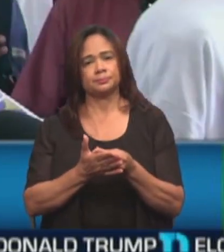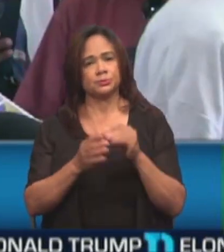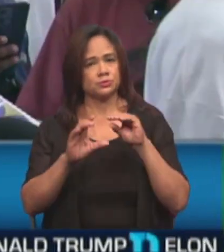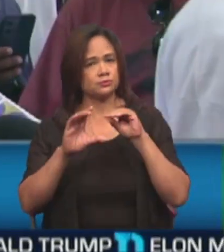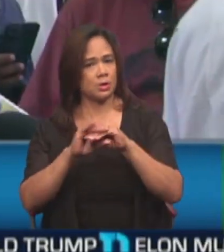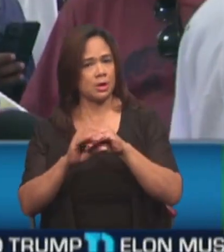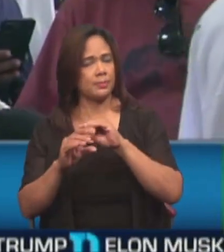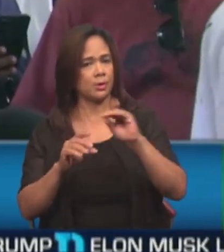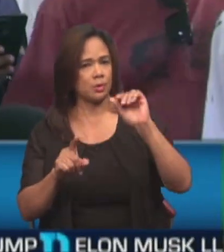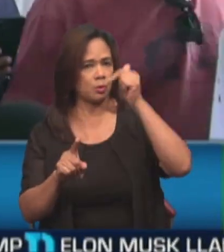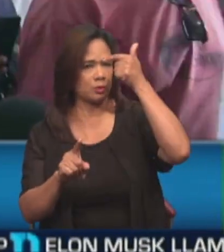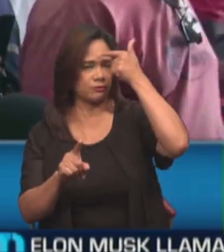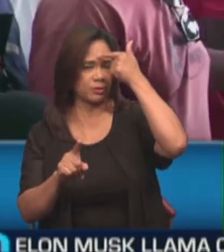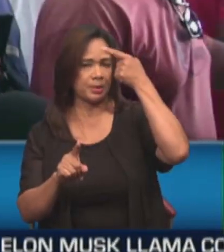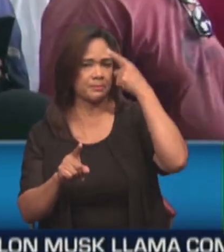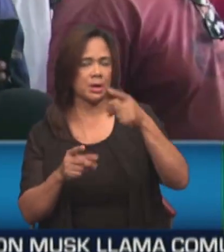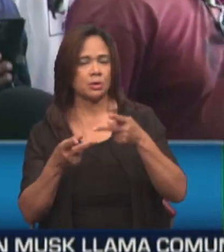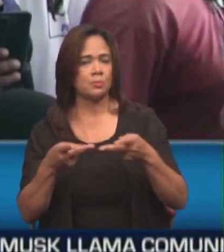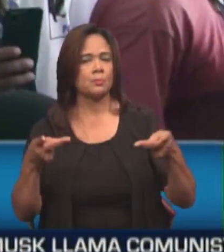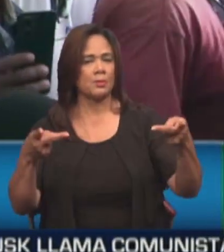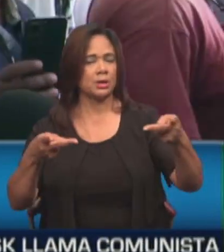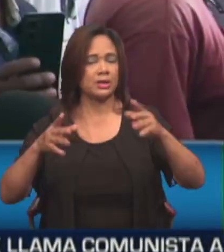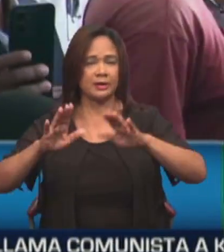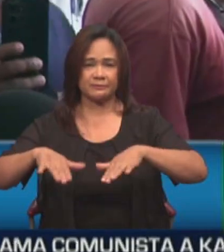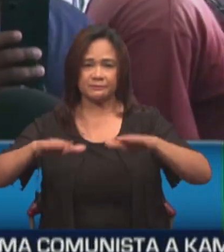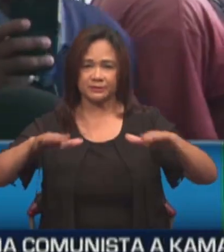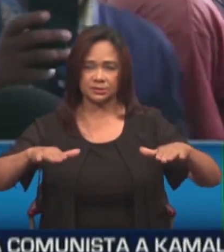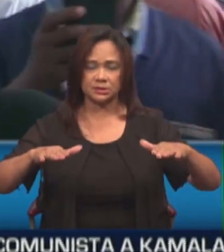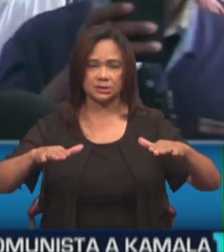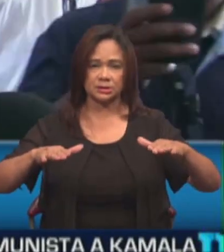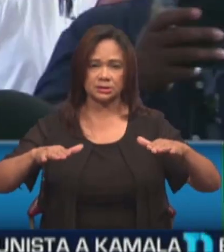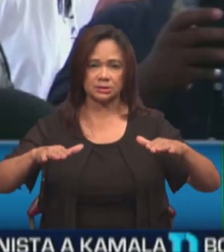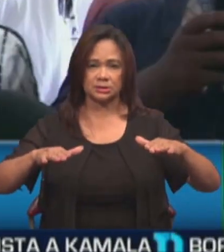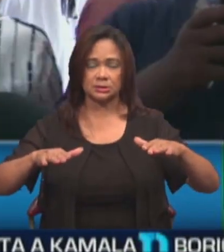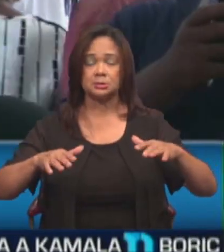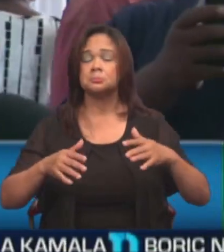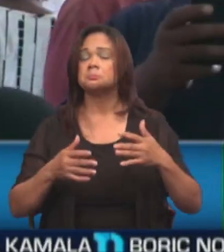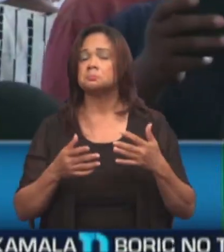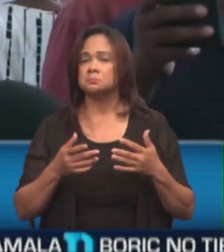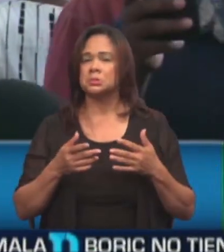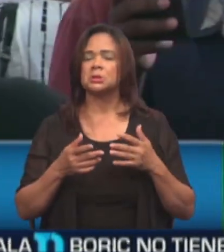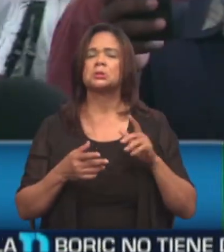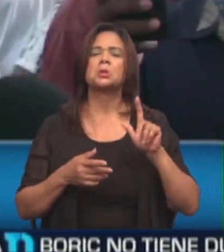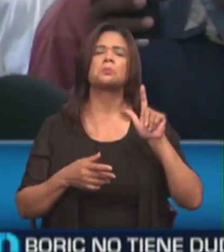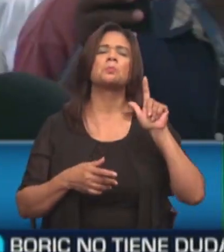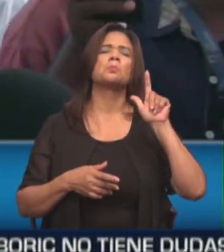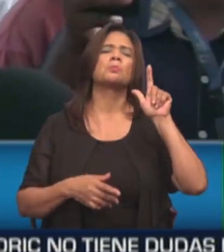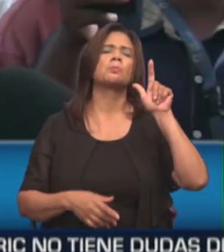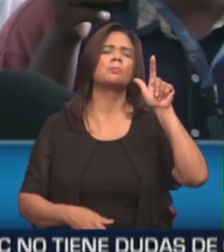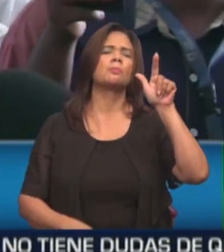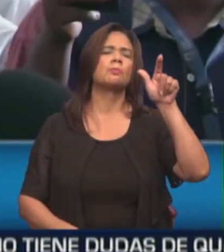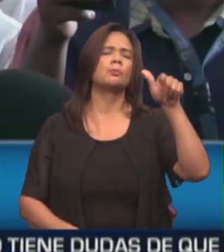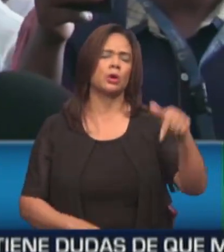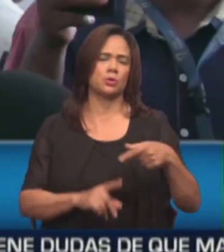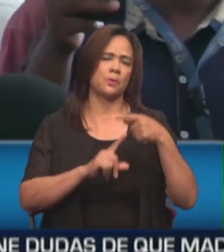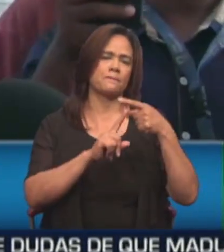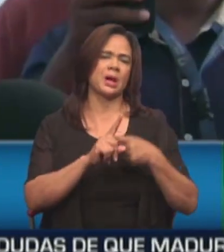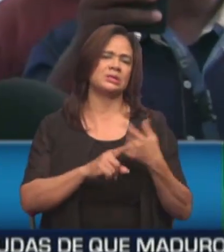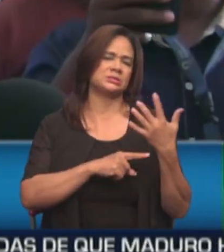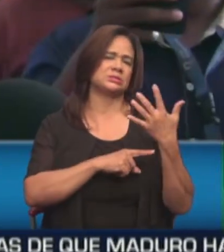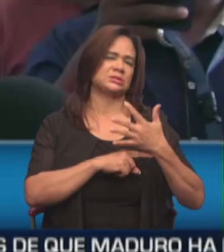depositado por el gobierno para un parque infantil y él, después de un mes y